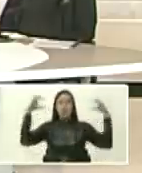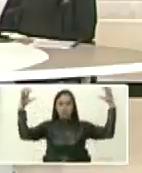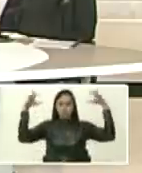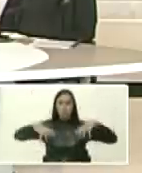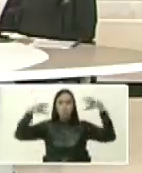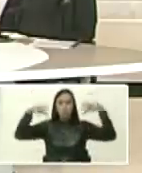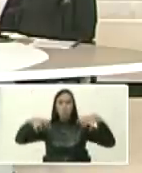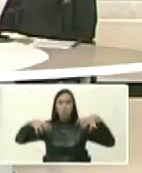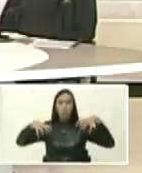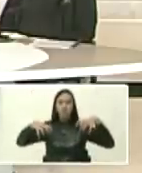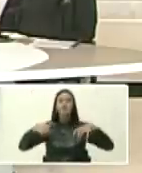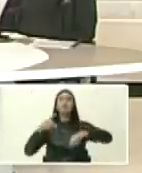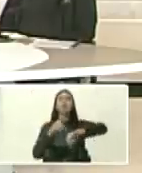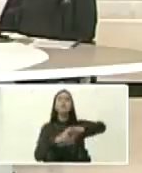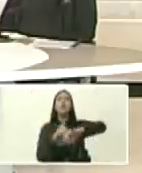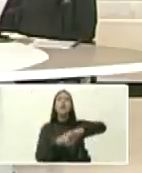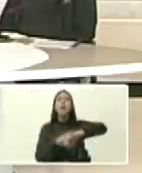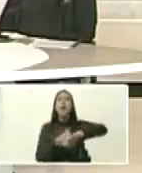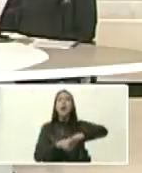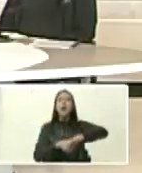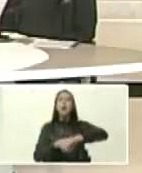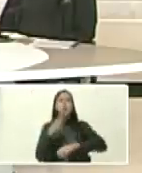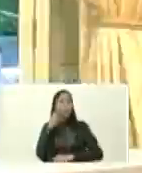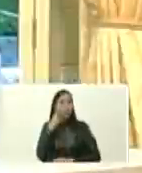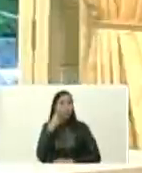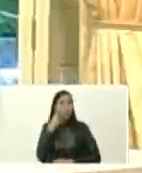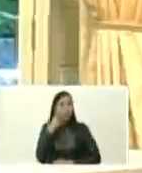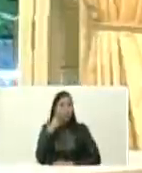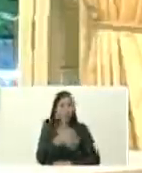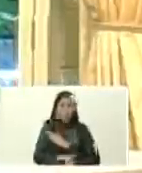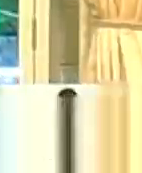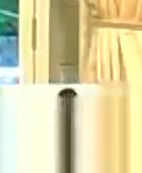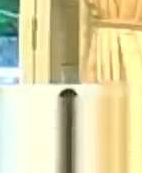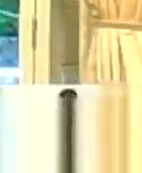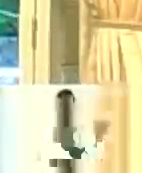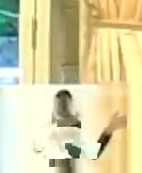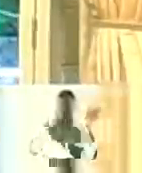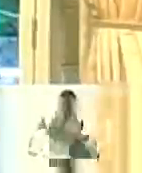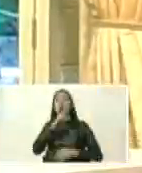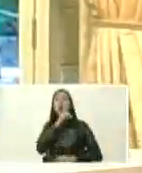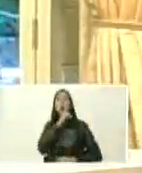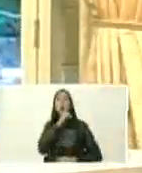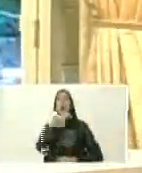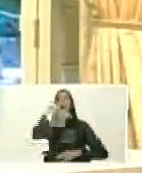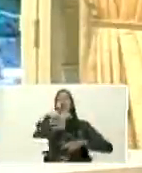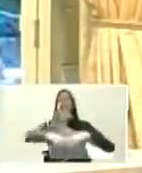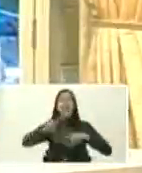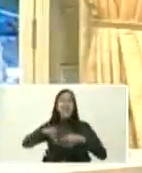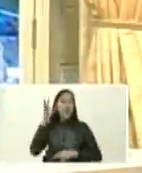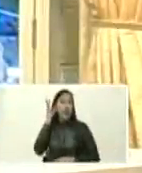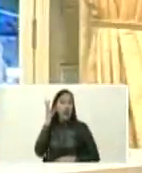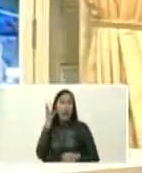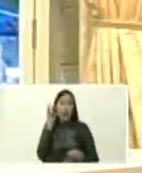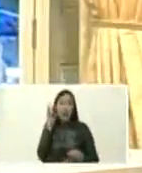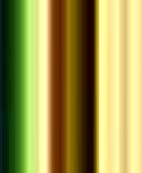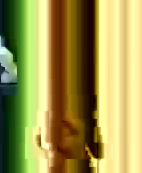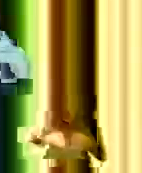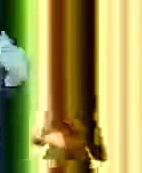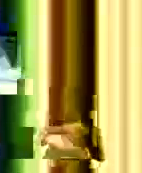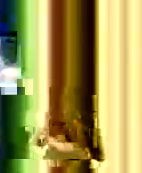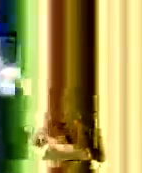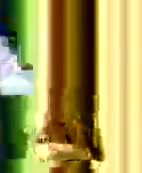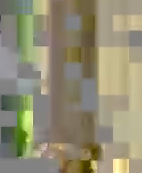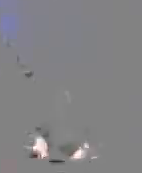esta temporada de lluvia continua, producto del fenómeno La Niña. Hay que explicárselo bien a todos los